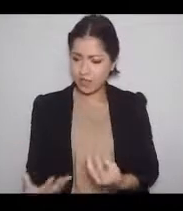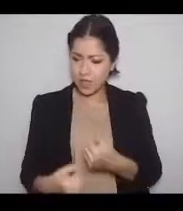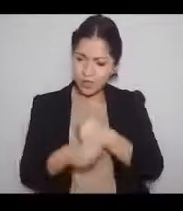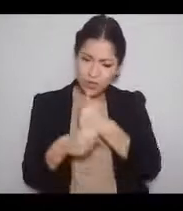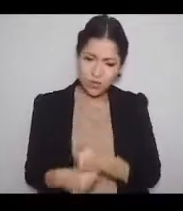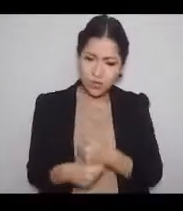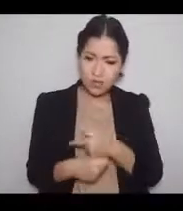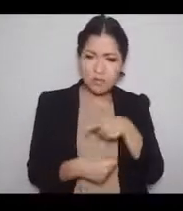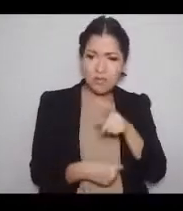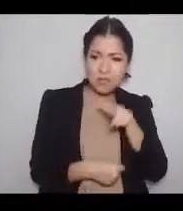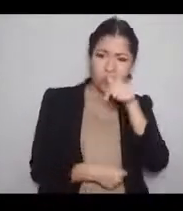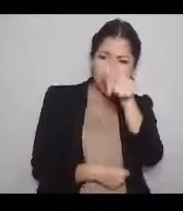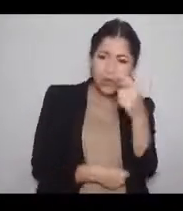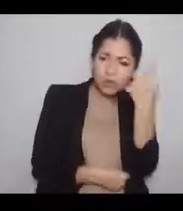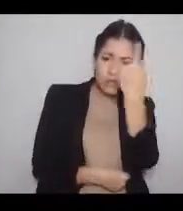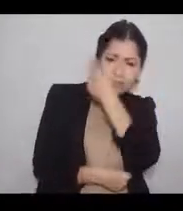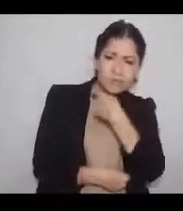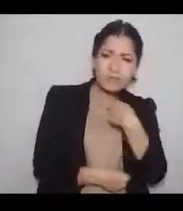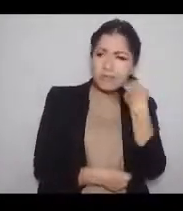Eres decepcionantemente hermoso.